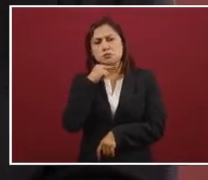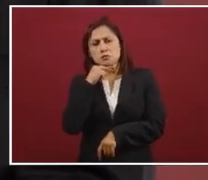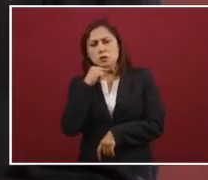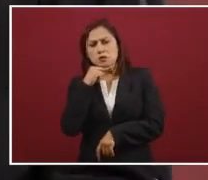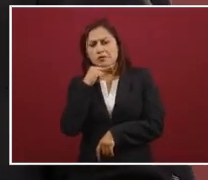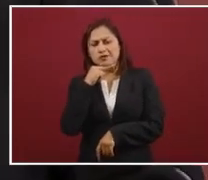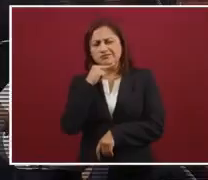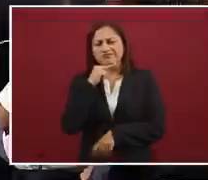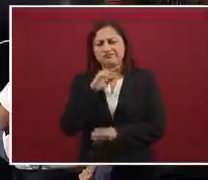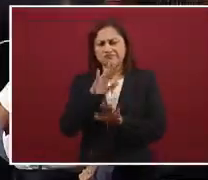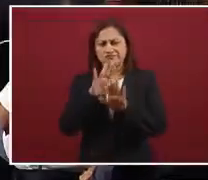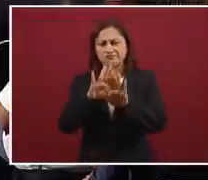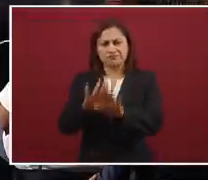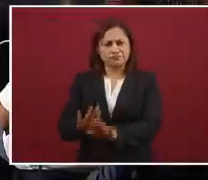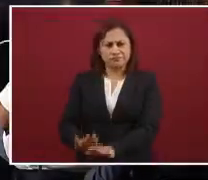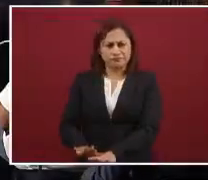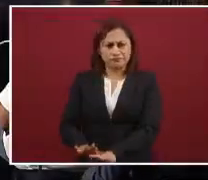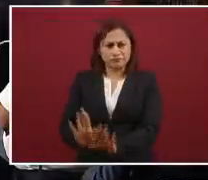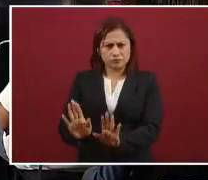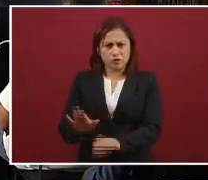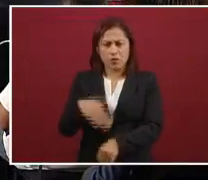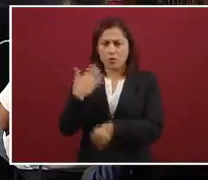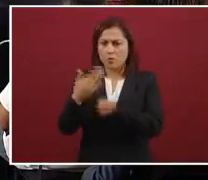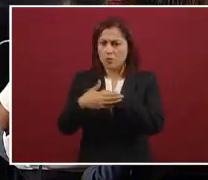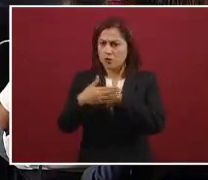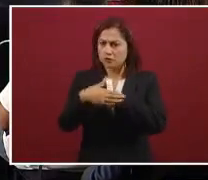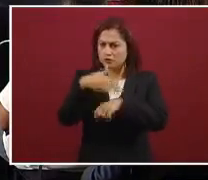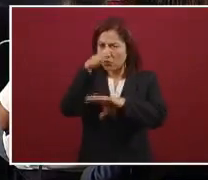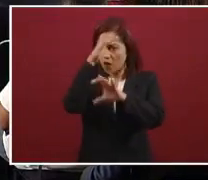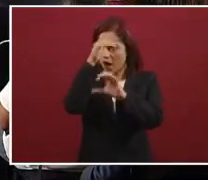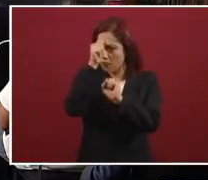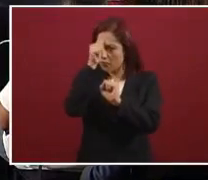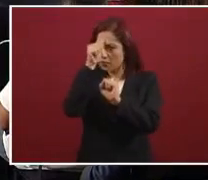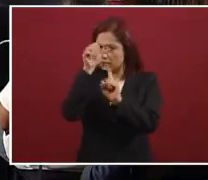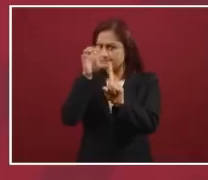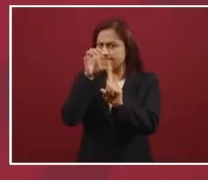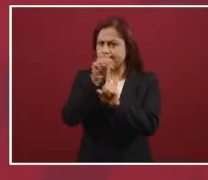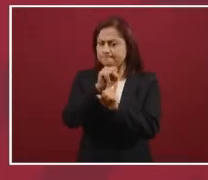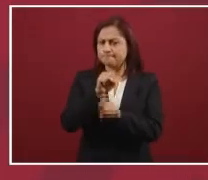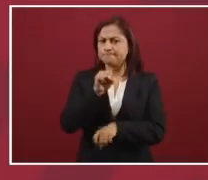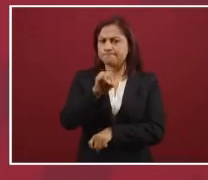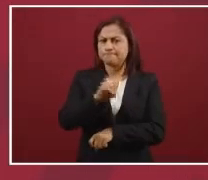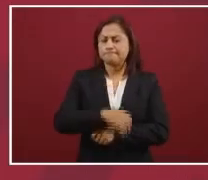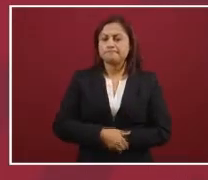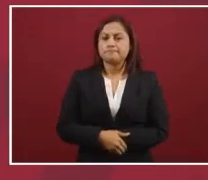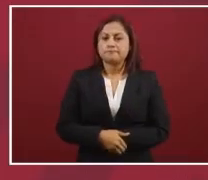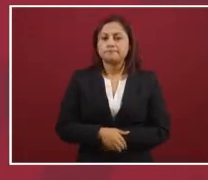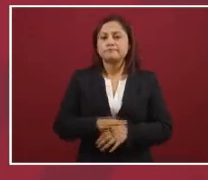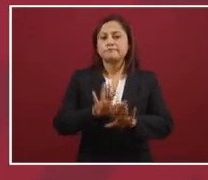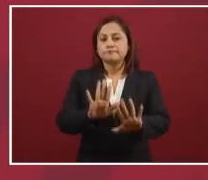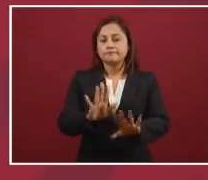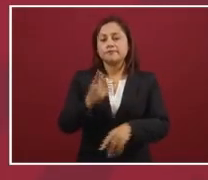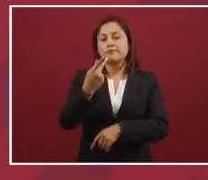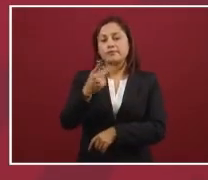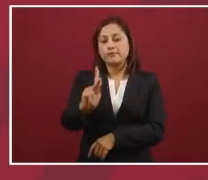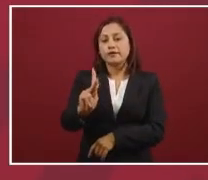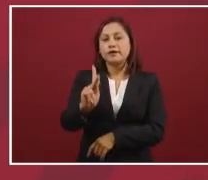y se va a llegar a un acuerdo. Pero a ver, para que no vayan a hablar mal de